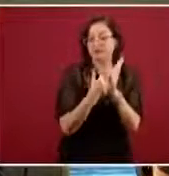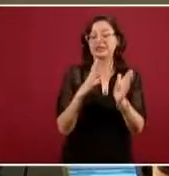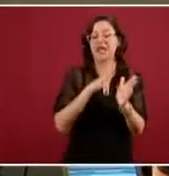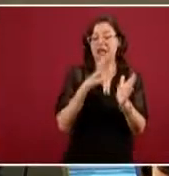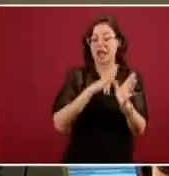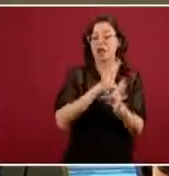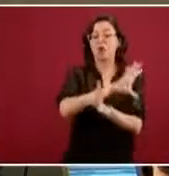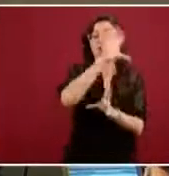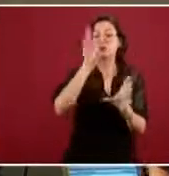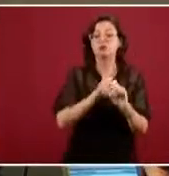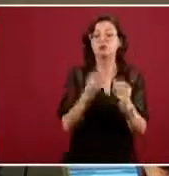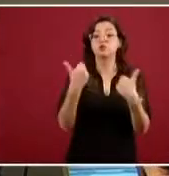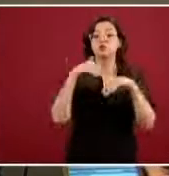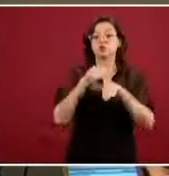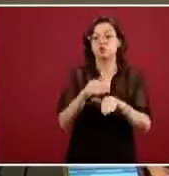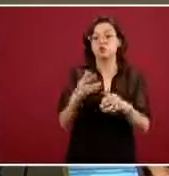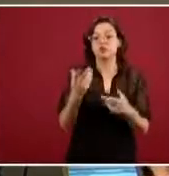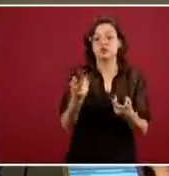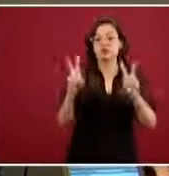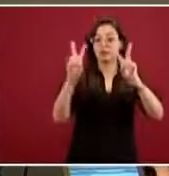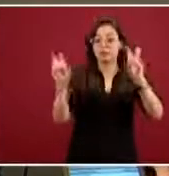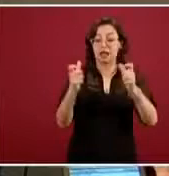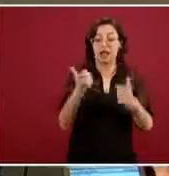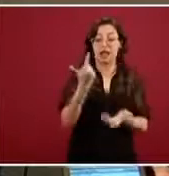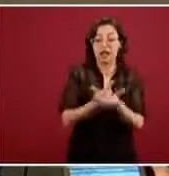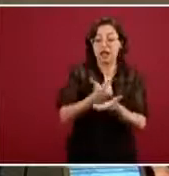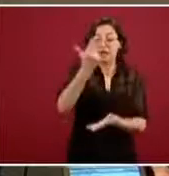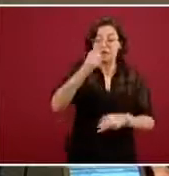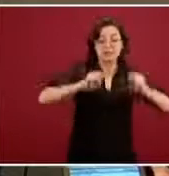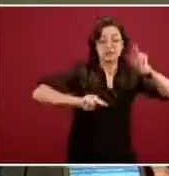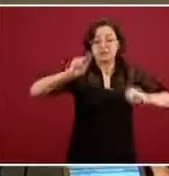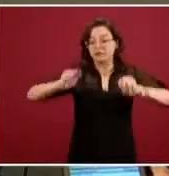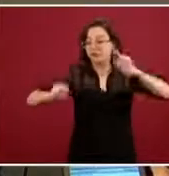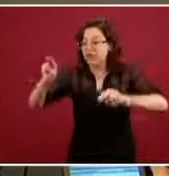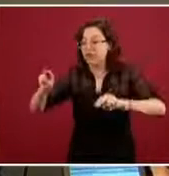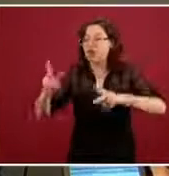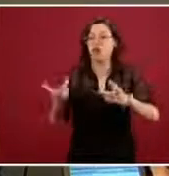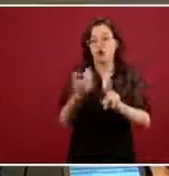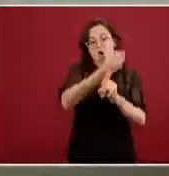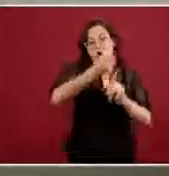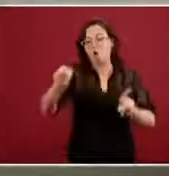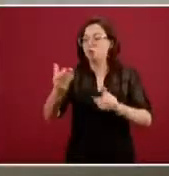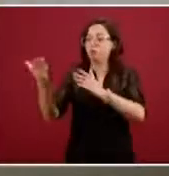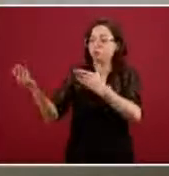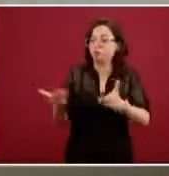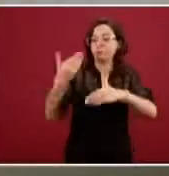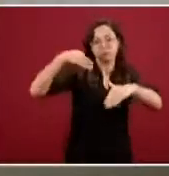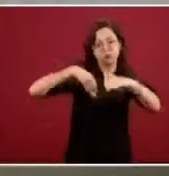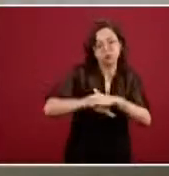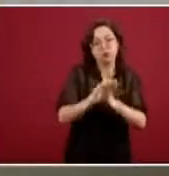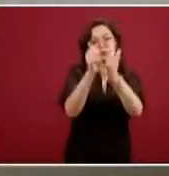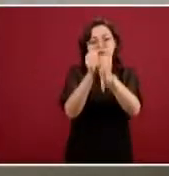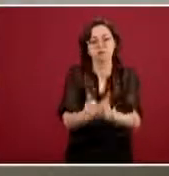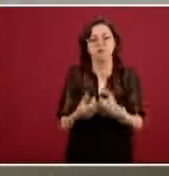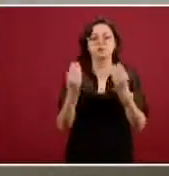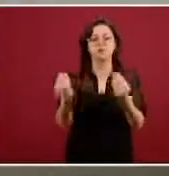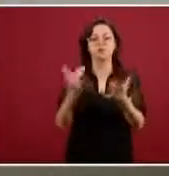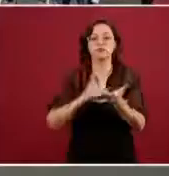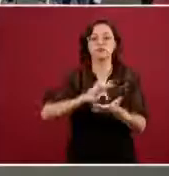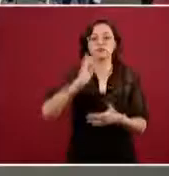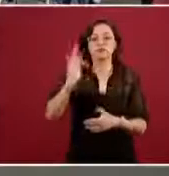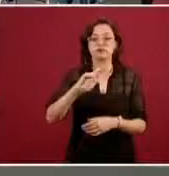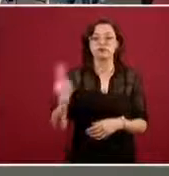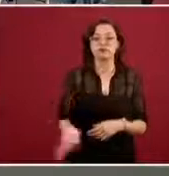sección específica sobre triaje, cómo organizar la recepción de pacientes en el hospital. Muchas gracias por la